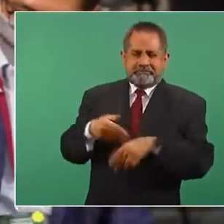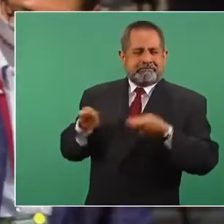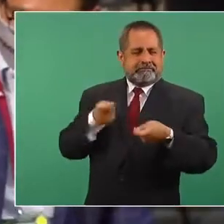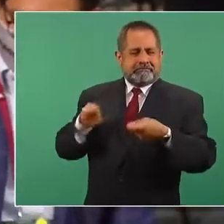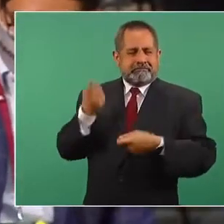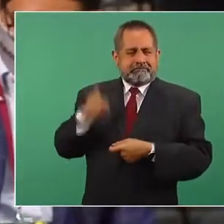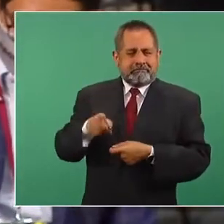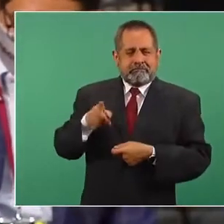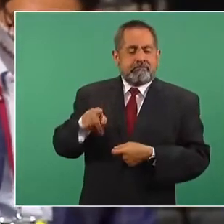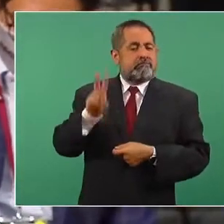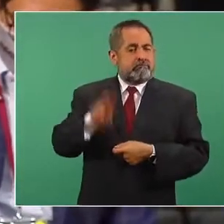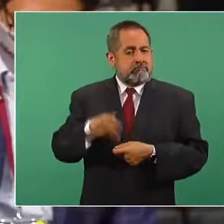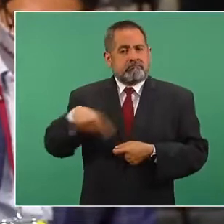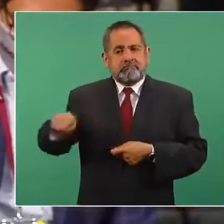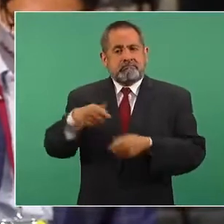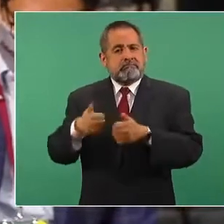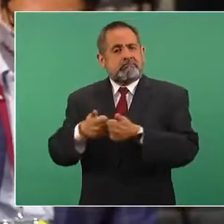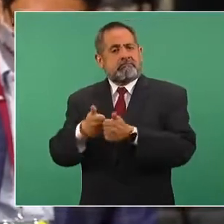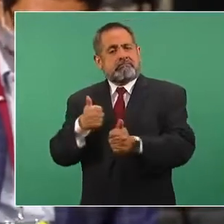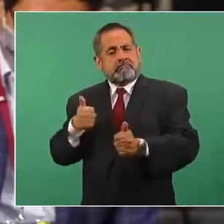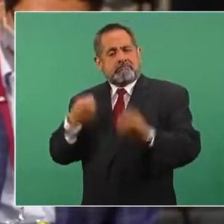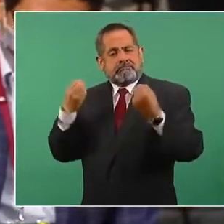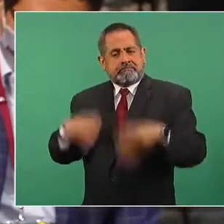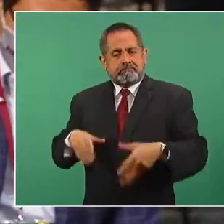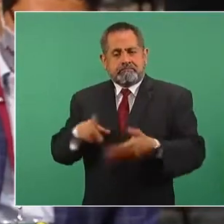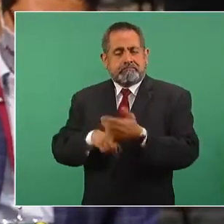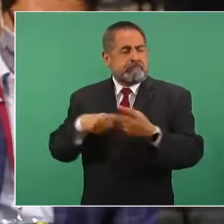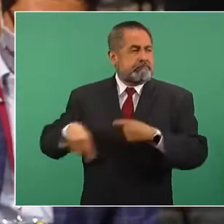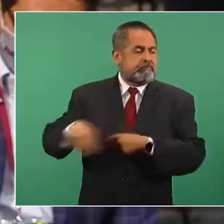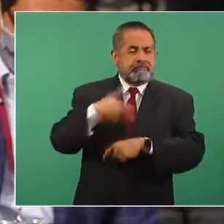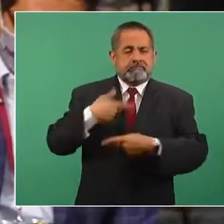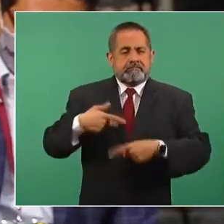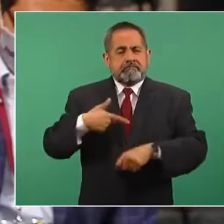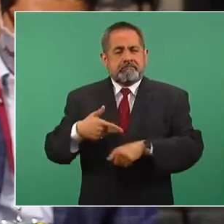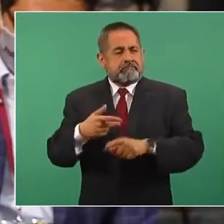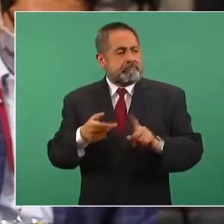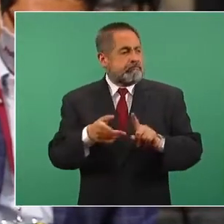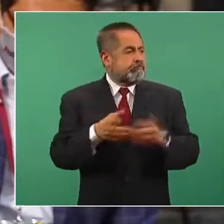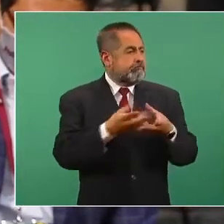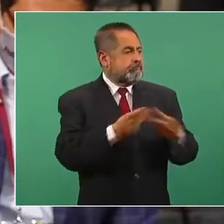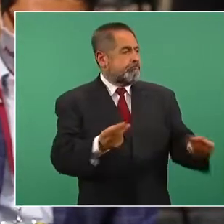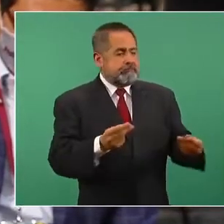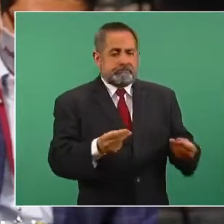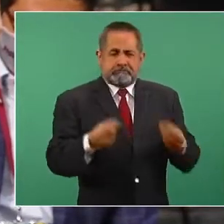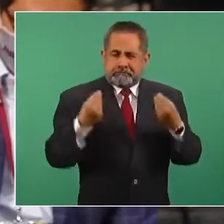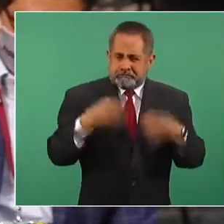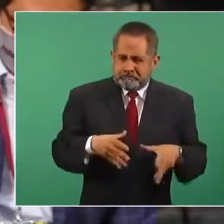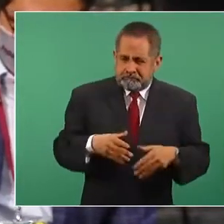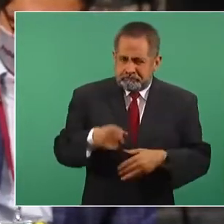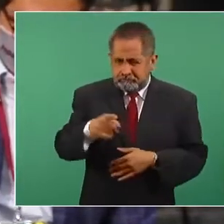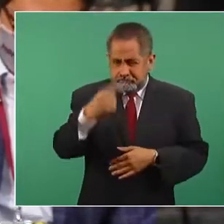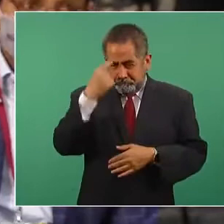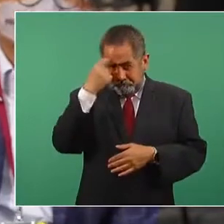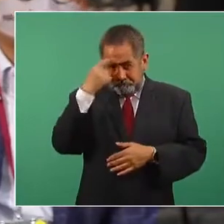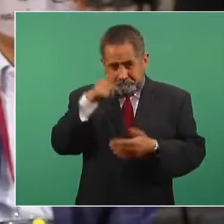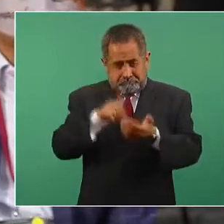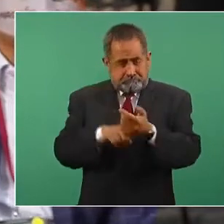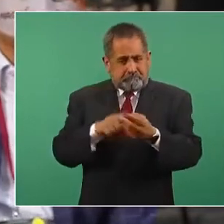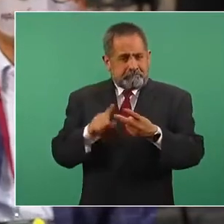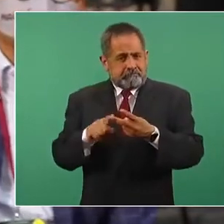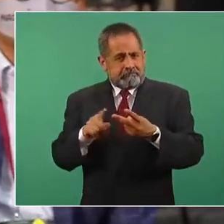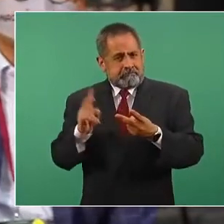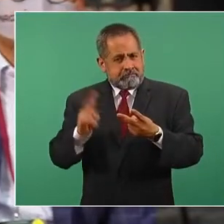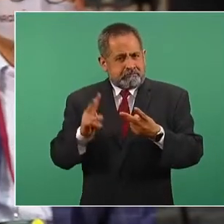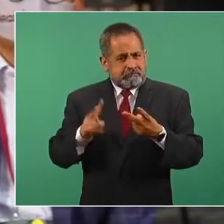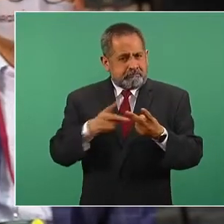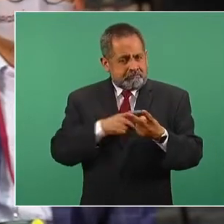es un retroceso para las personas, los familiares de víctimas desaparecidas. Consideraría precisamente que se deban de escuchar esas voces y si en